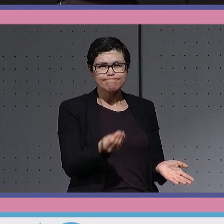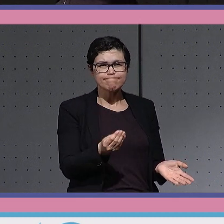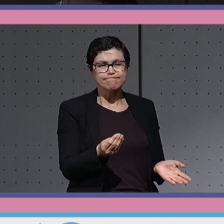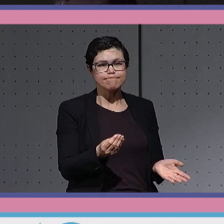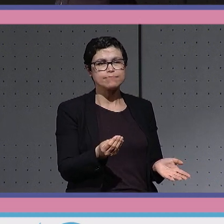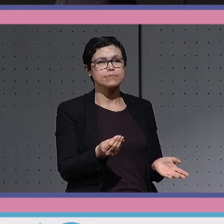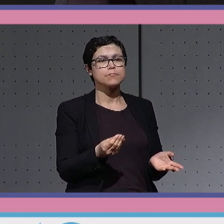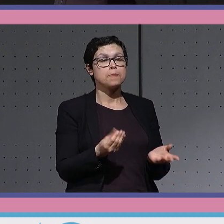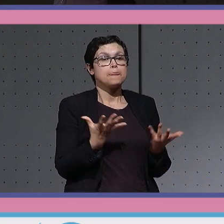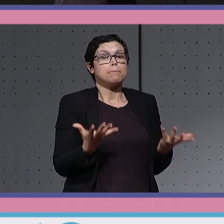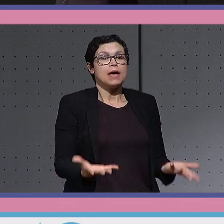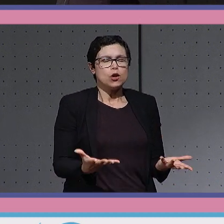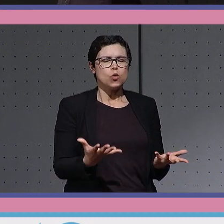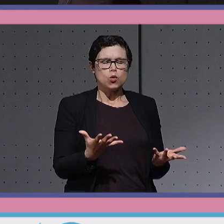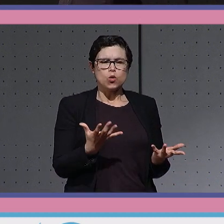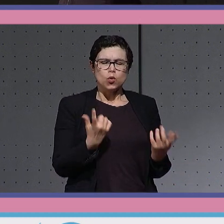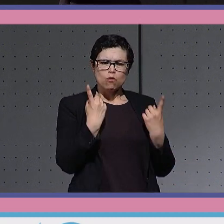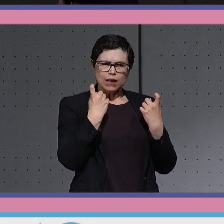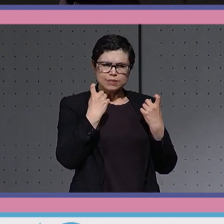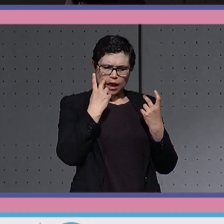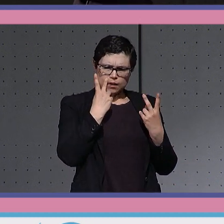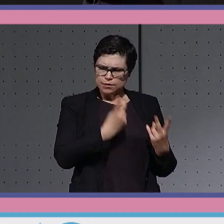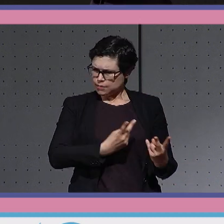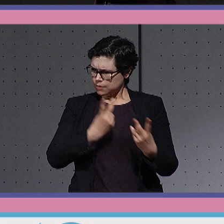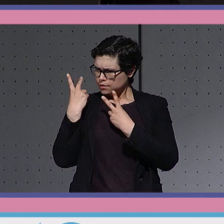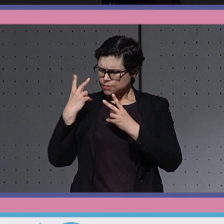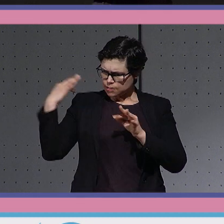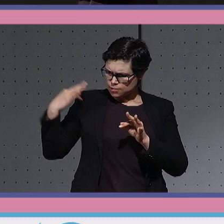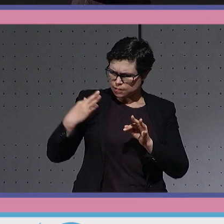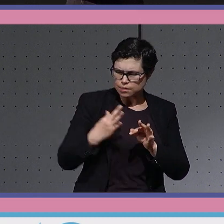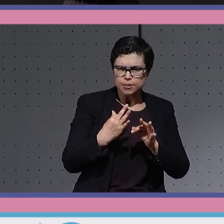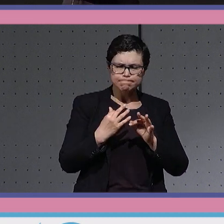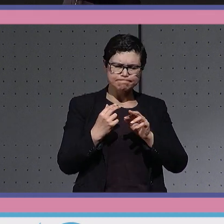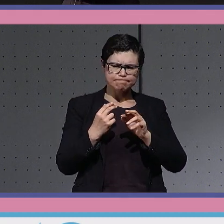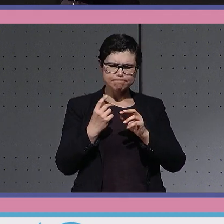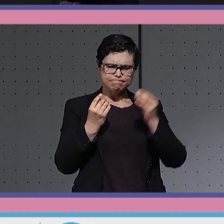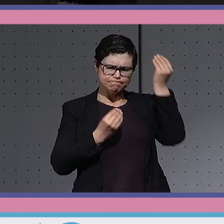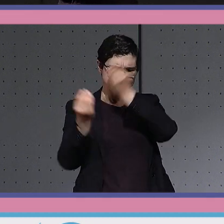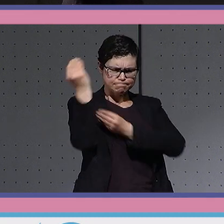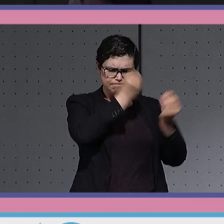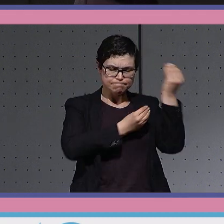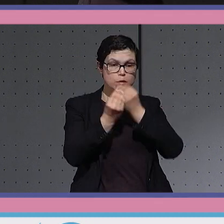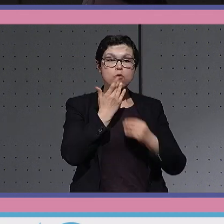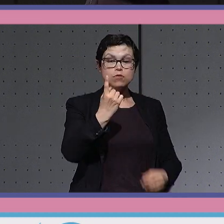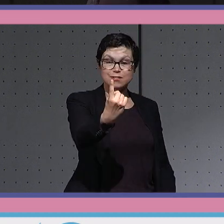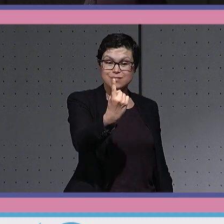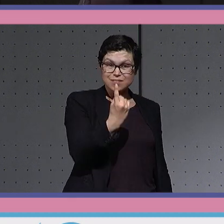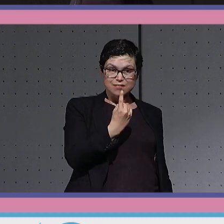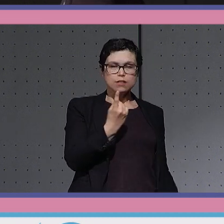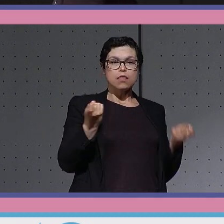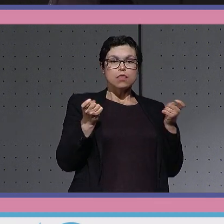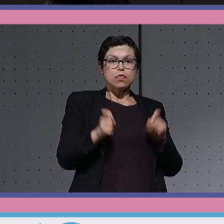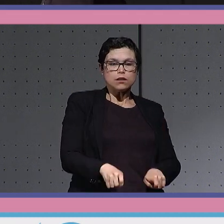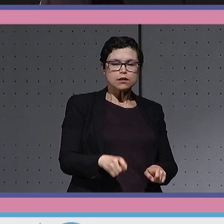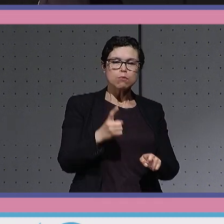Pero necesitamos darle una vuelta y repensarlo de forma habitual e incluso en cada visita, porque a veces las situaciones cambian y tenemos una